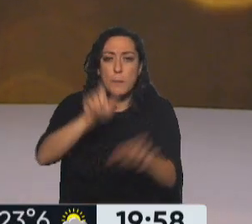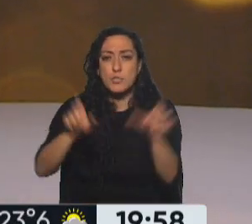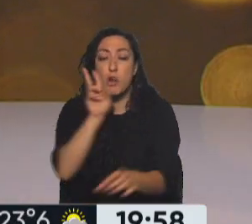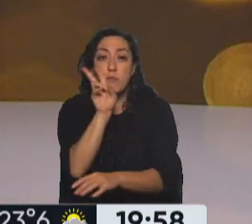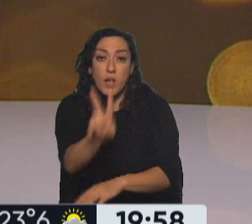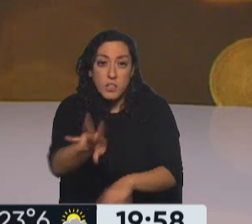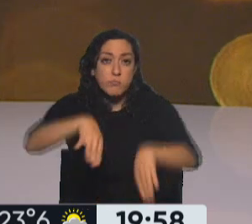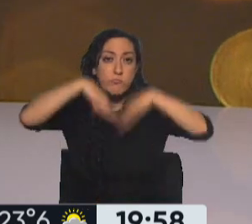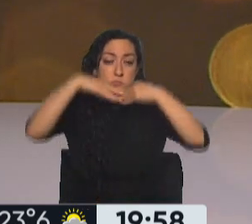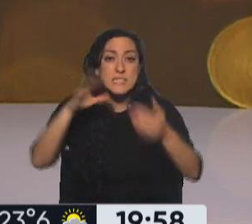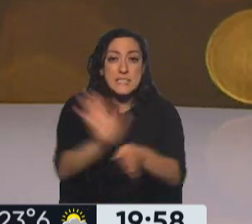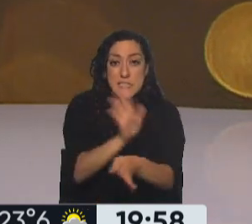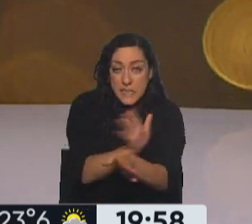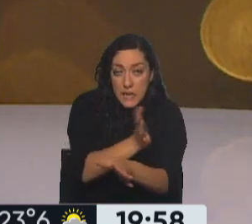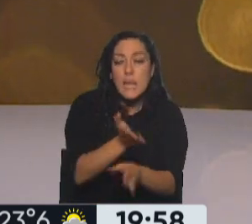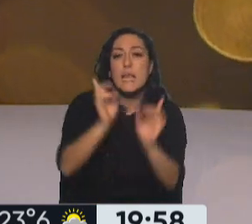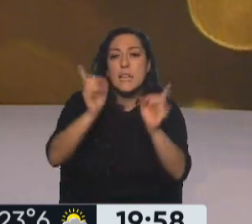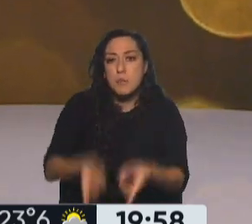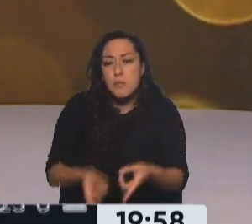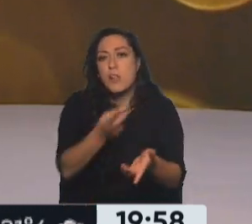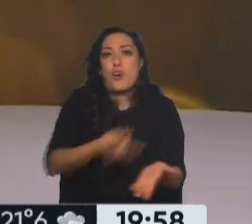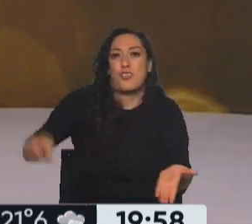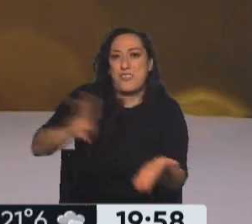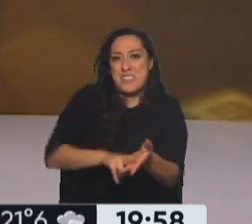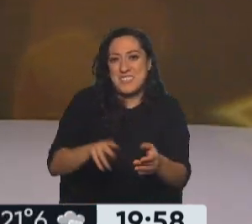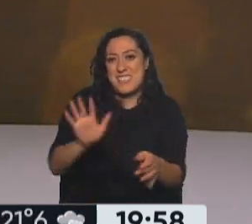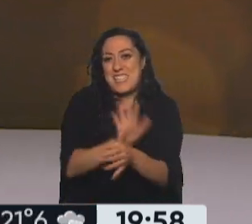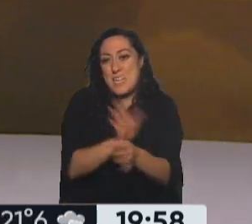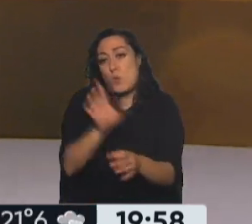personas lo vieron en los cines y ahora vuelve, así que también tenés la oportunidad.